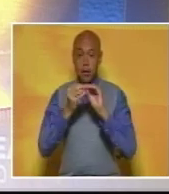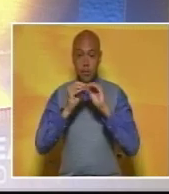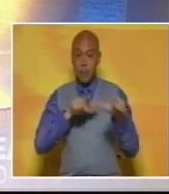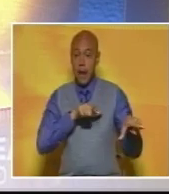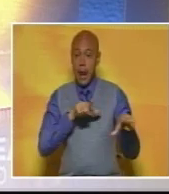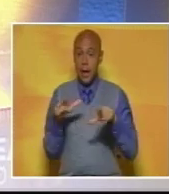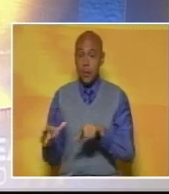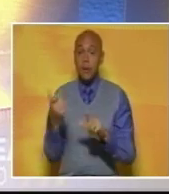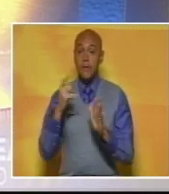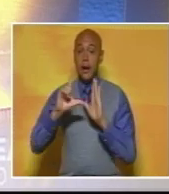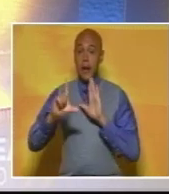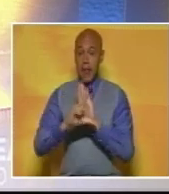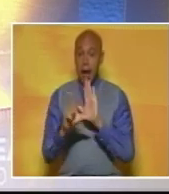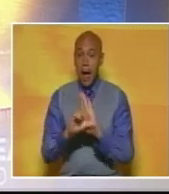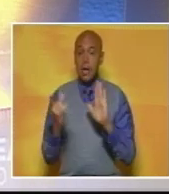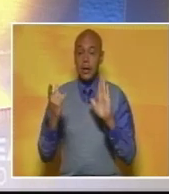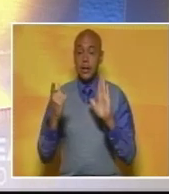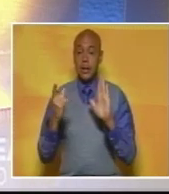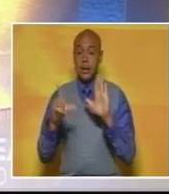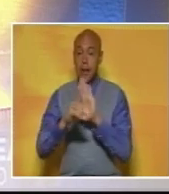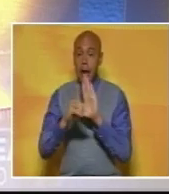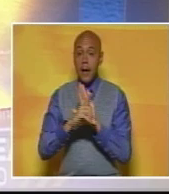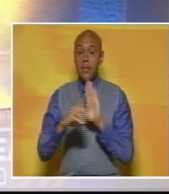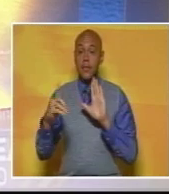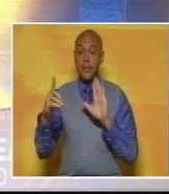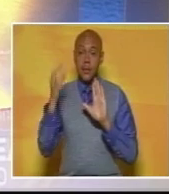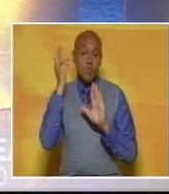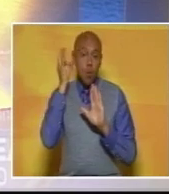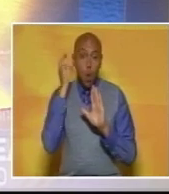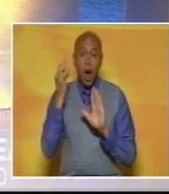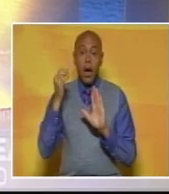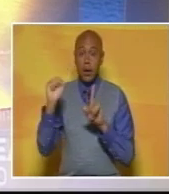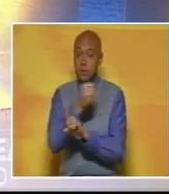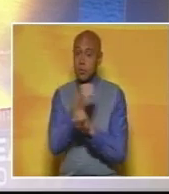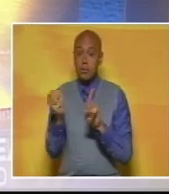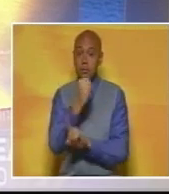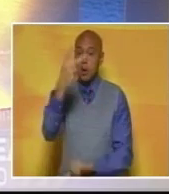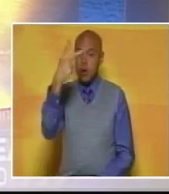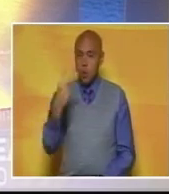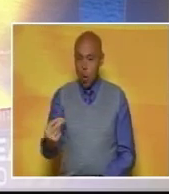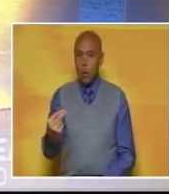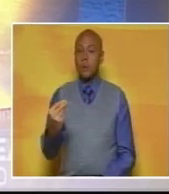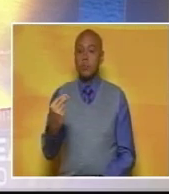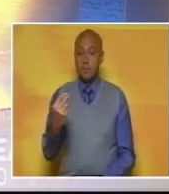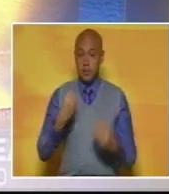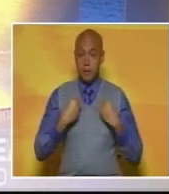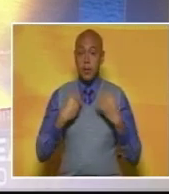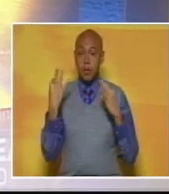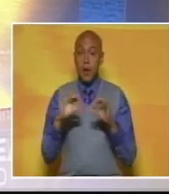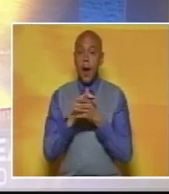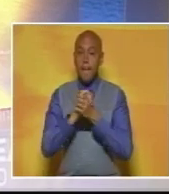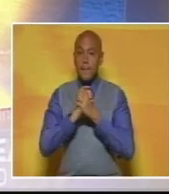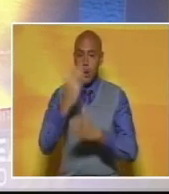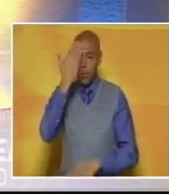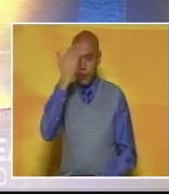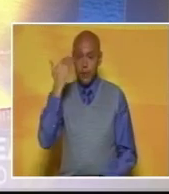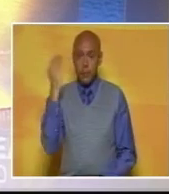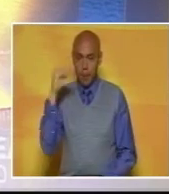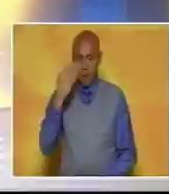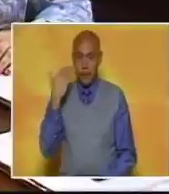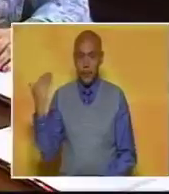parcial de la Ley Orgánica sobre el derecho de las mujeres a una vida libre de violencia. Rafael Aníbal Camacho con los